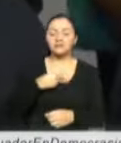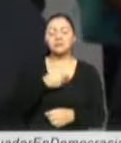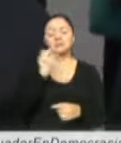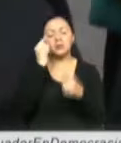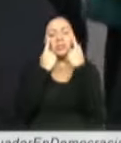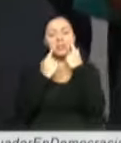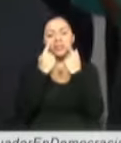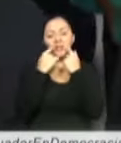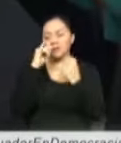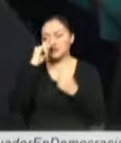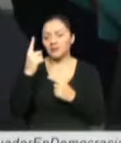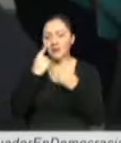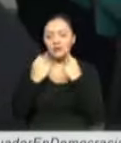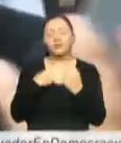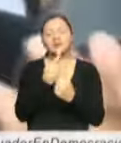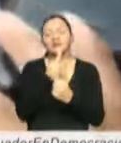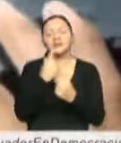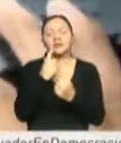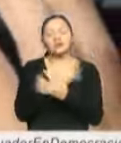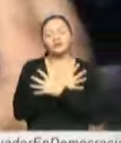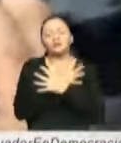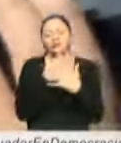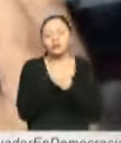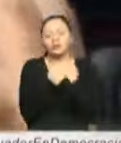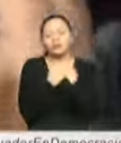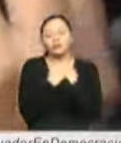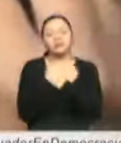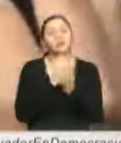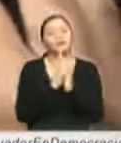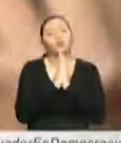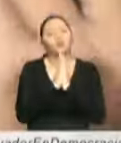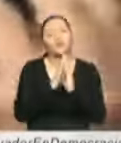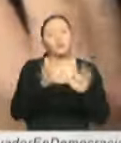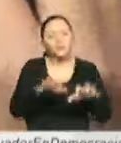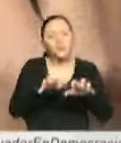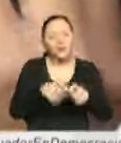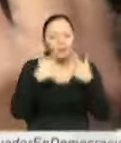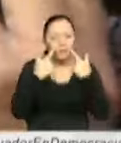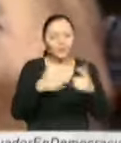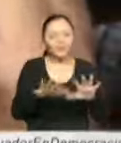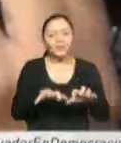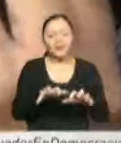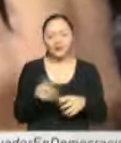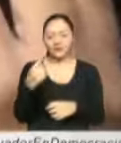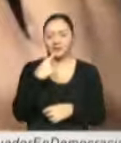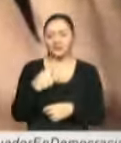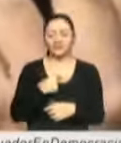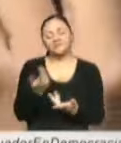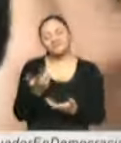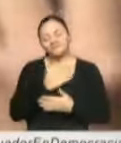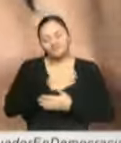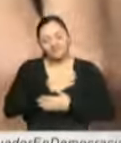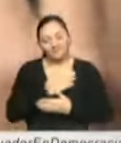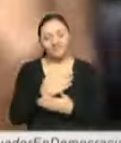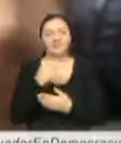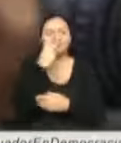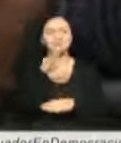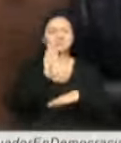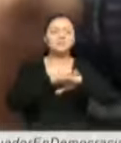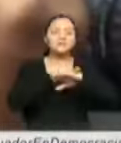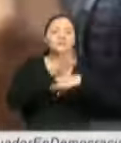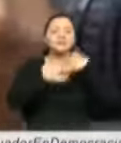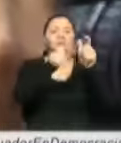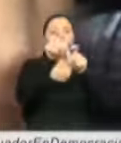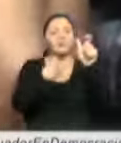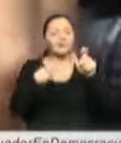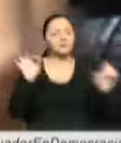ojos, lo voy a extrañar mucho. Y por favor, cuide a sus perritos. Presidente, ¿cuál es el llamado a la ciudadanía en este momento? A